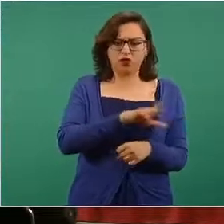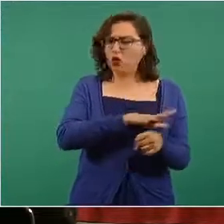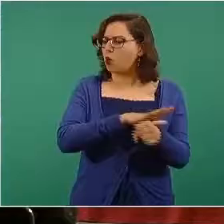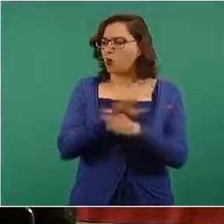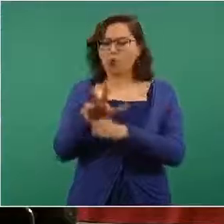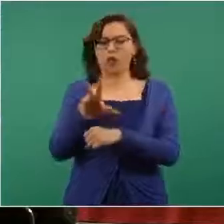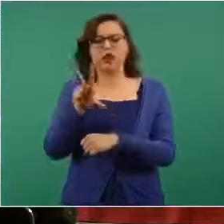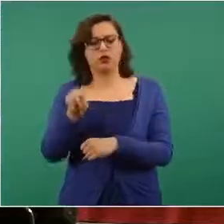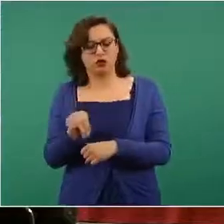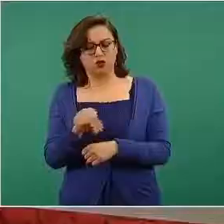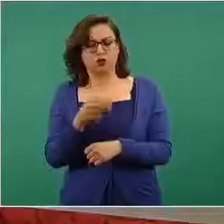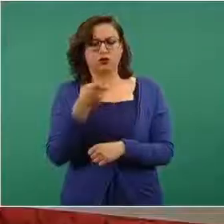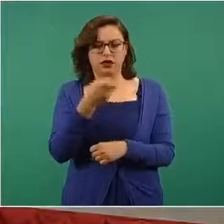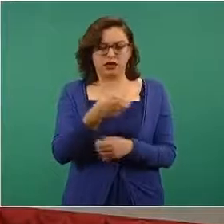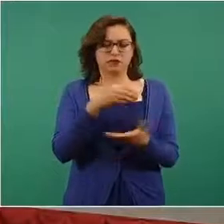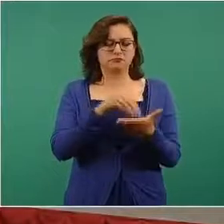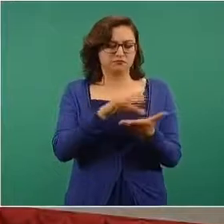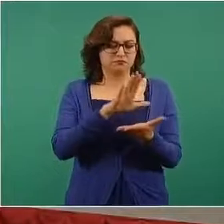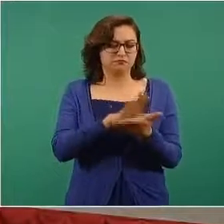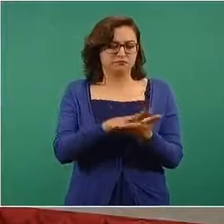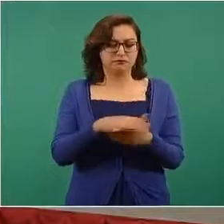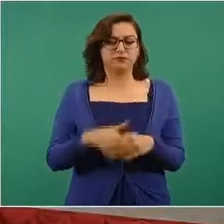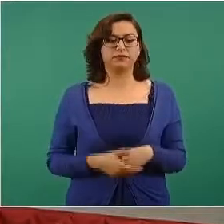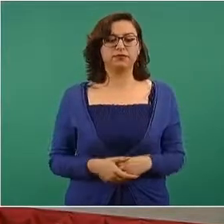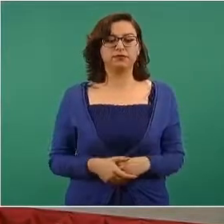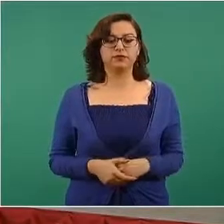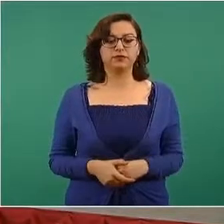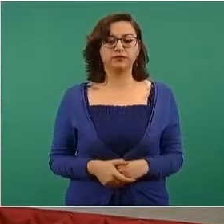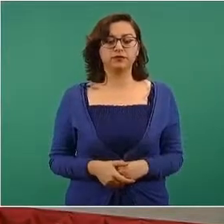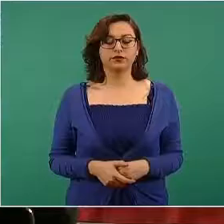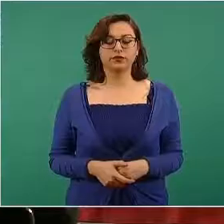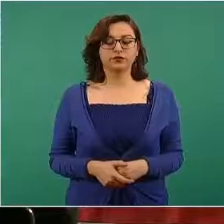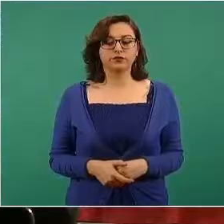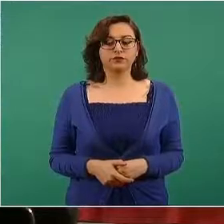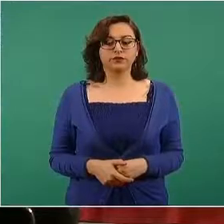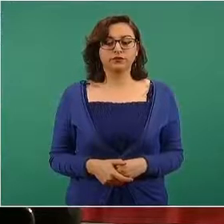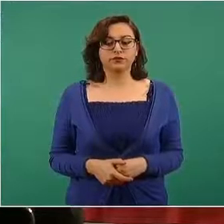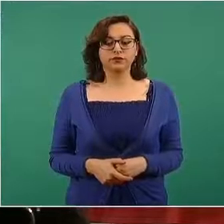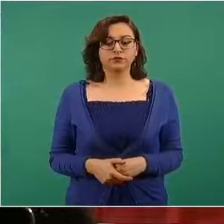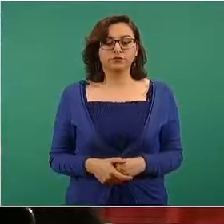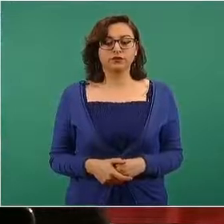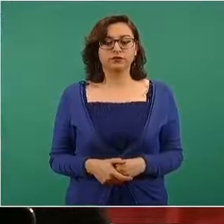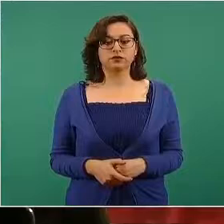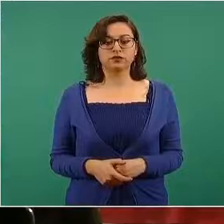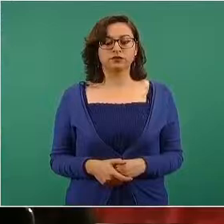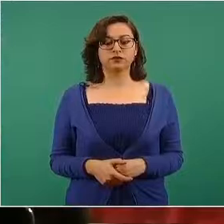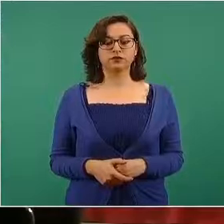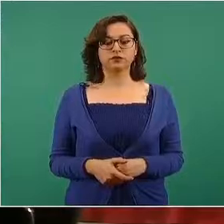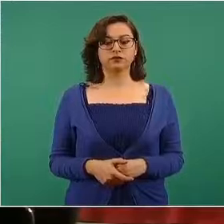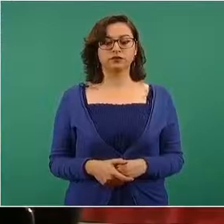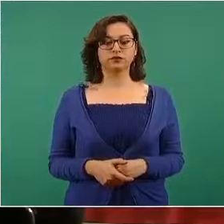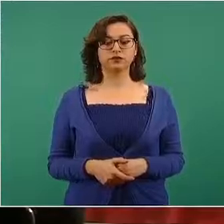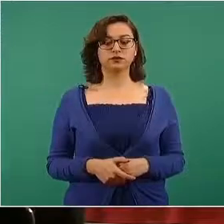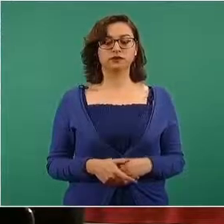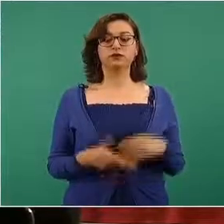que también reflejamos. De esto podemos también ver el porcentaje de defunciones asociadas a COVID. De todo